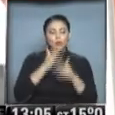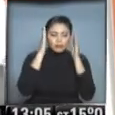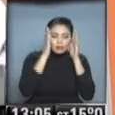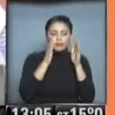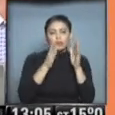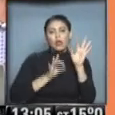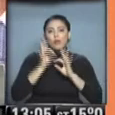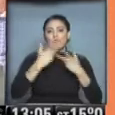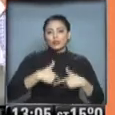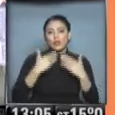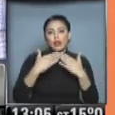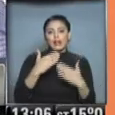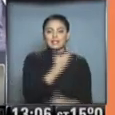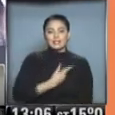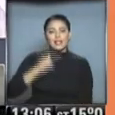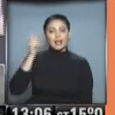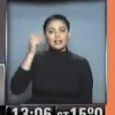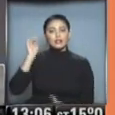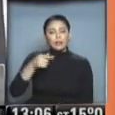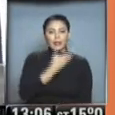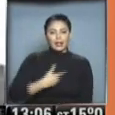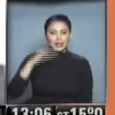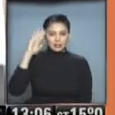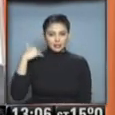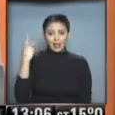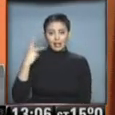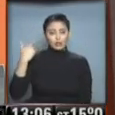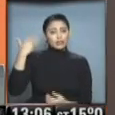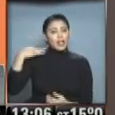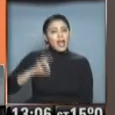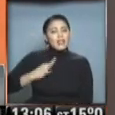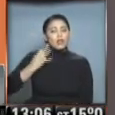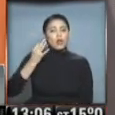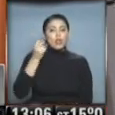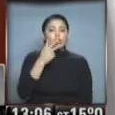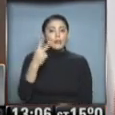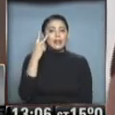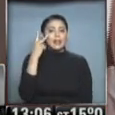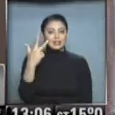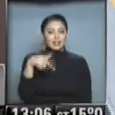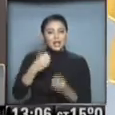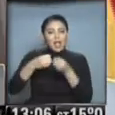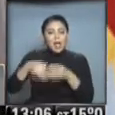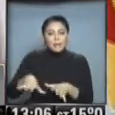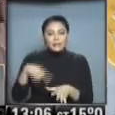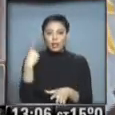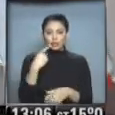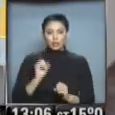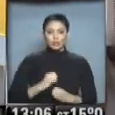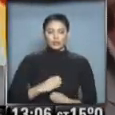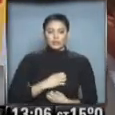néstor y cristina lo mismo que comenzaron ellos en el 2003 cada uno de nosotros fue despertando